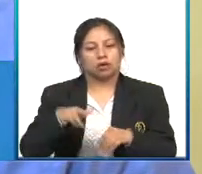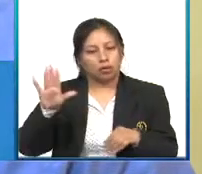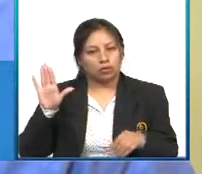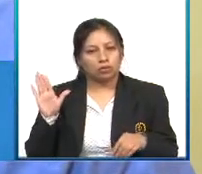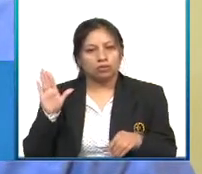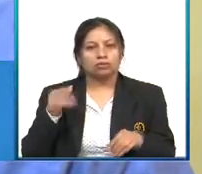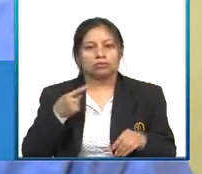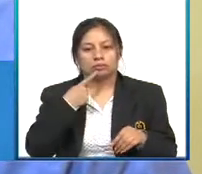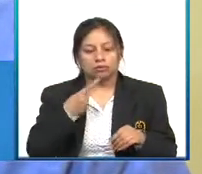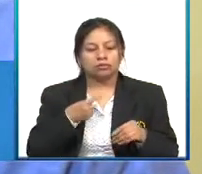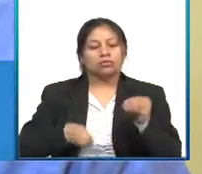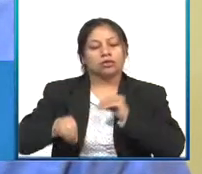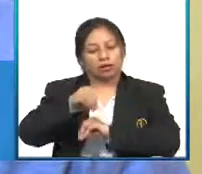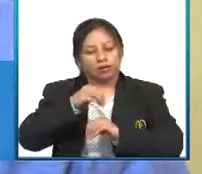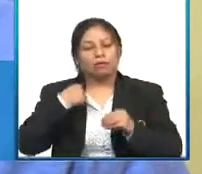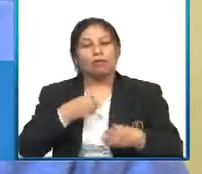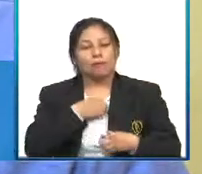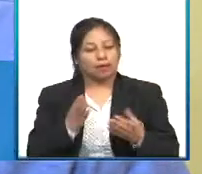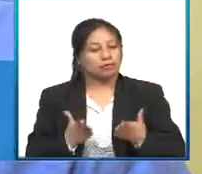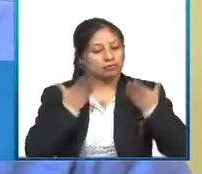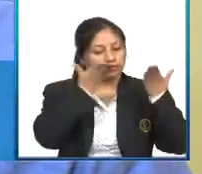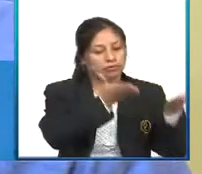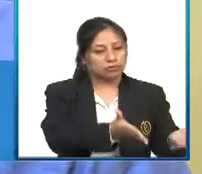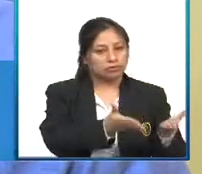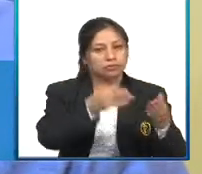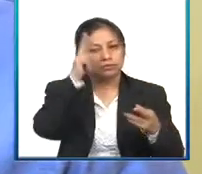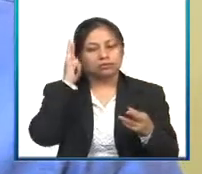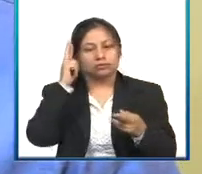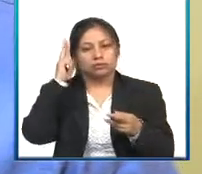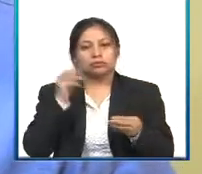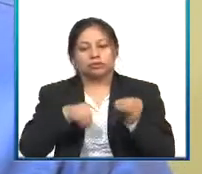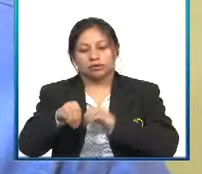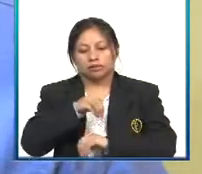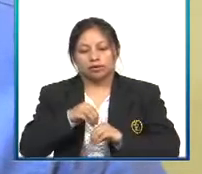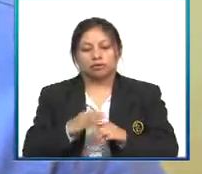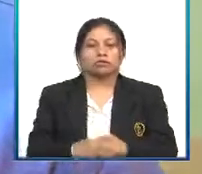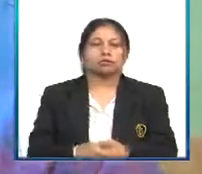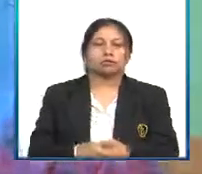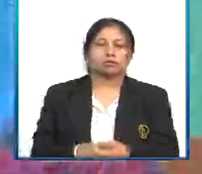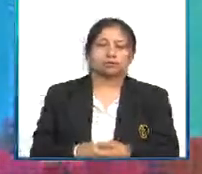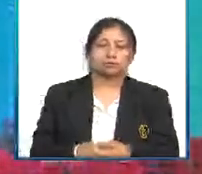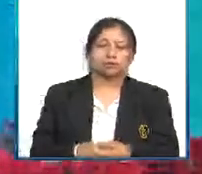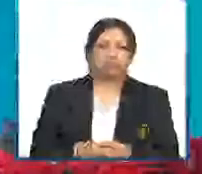cumplan con suplir esas plazas que ellos mismos han, por diferentes razones, han reubicado.